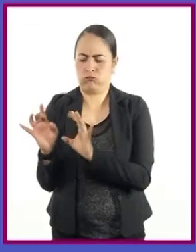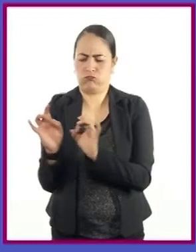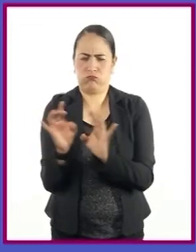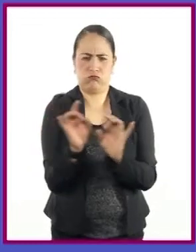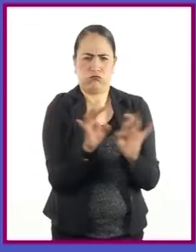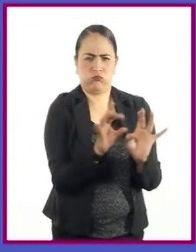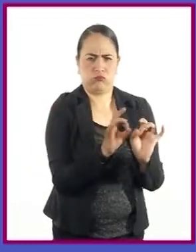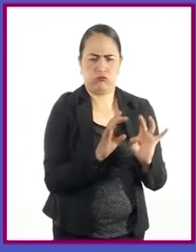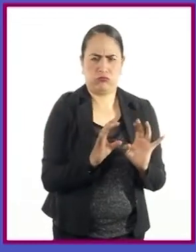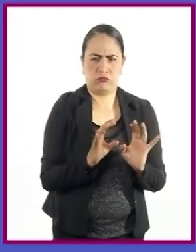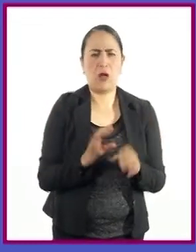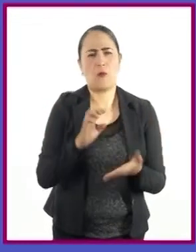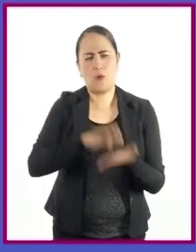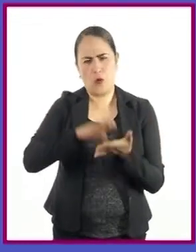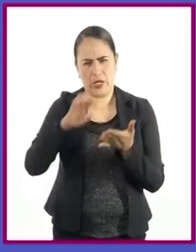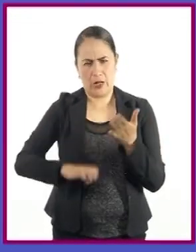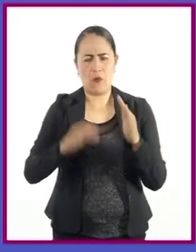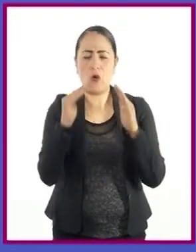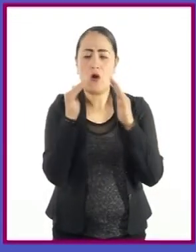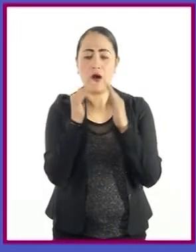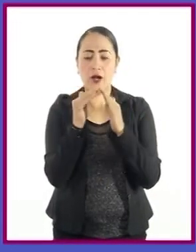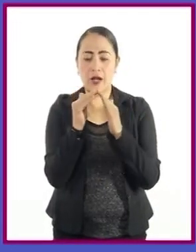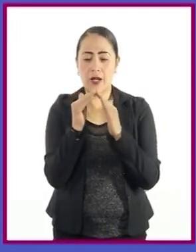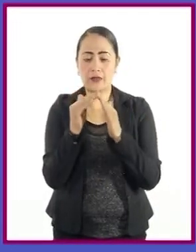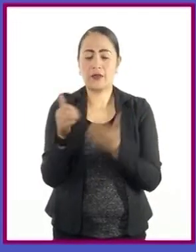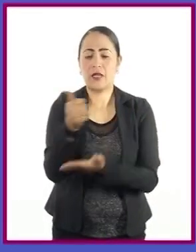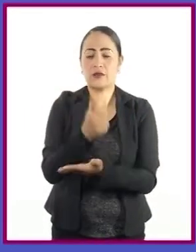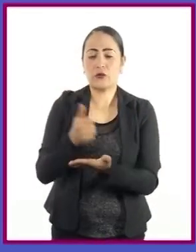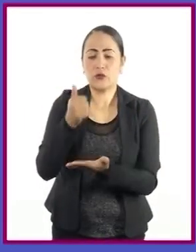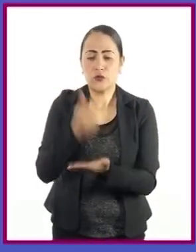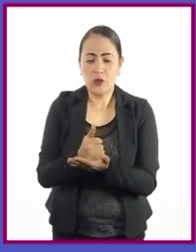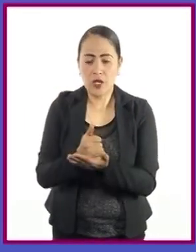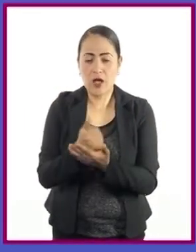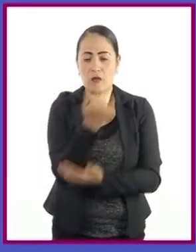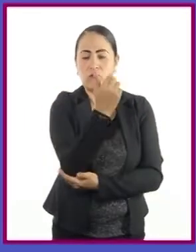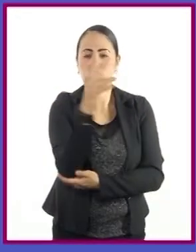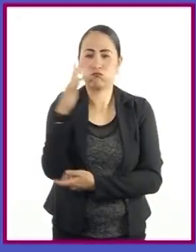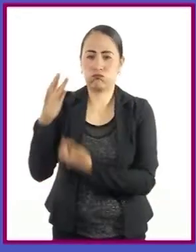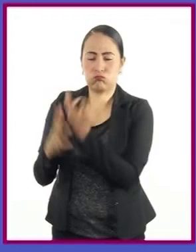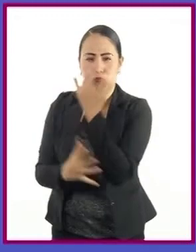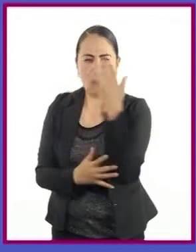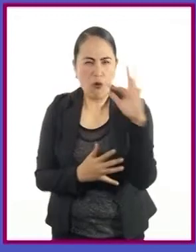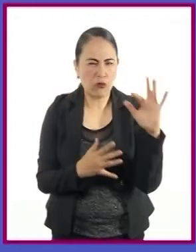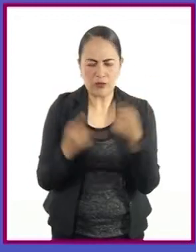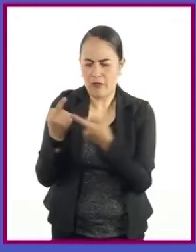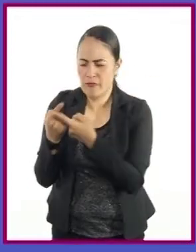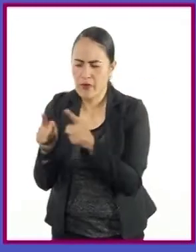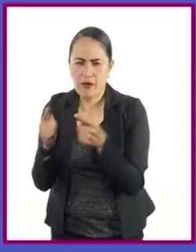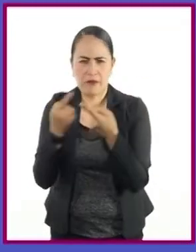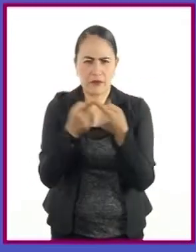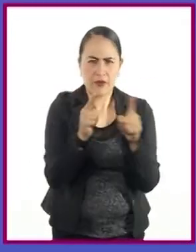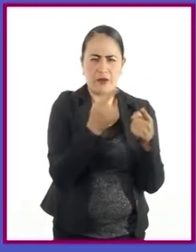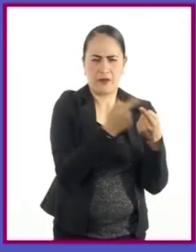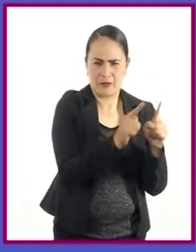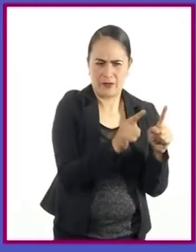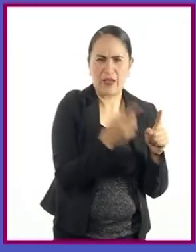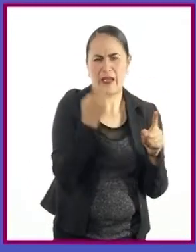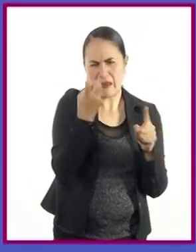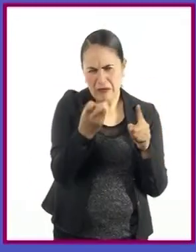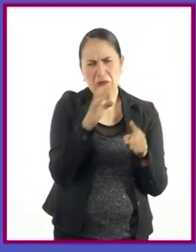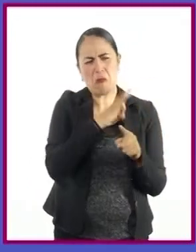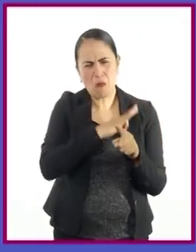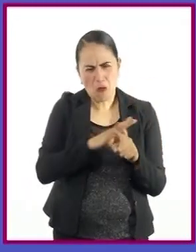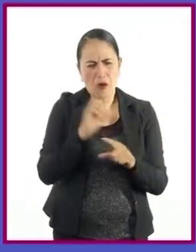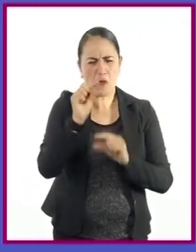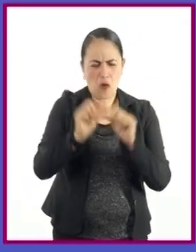Por ejemplo, una casa, una ciudad, un bosque, etc. Este puede ir cambiando a